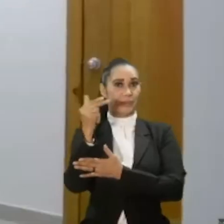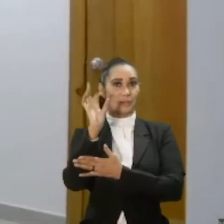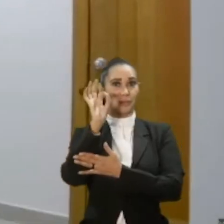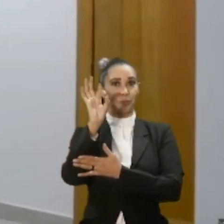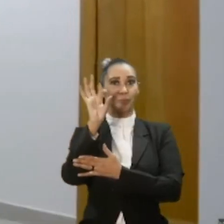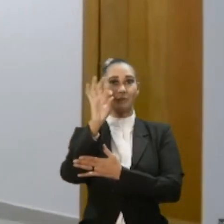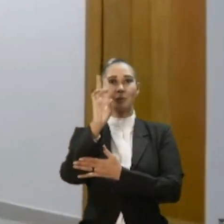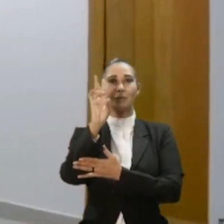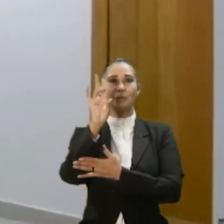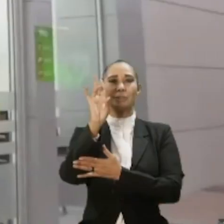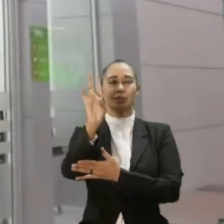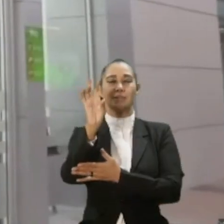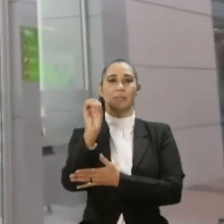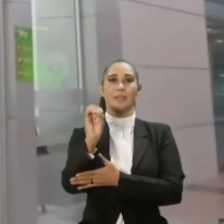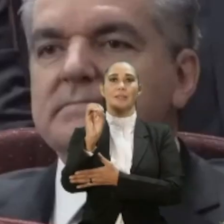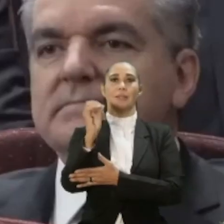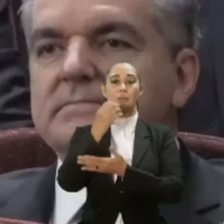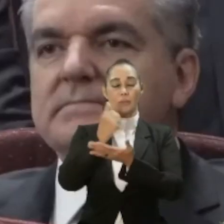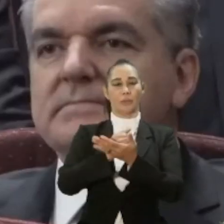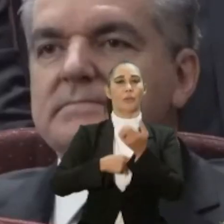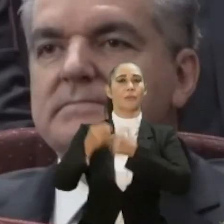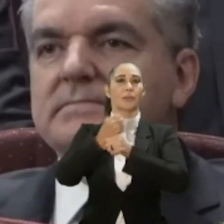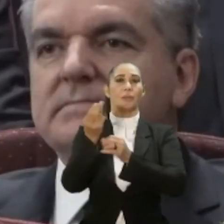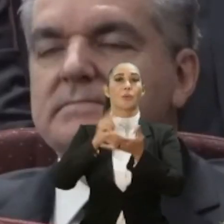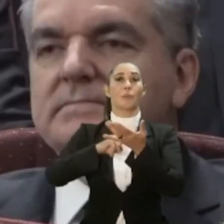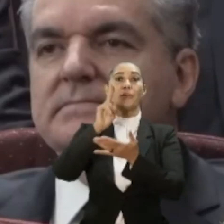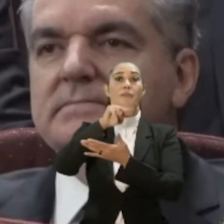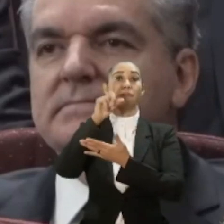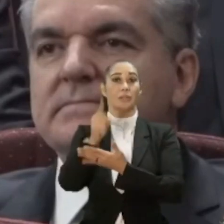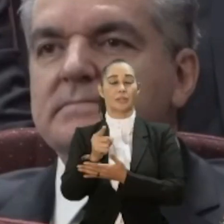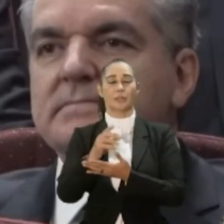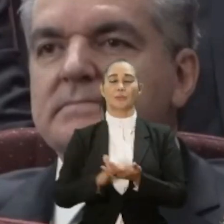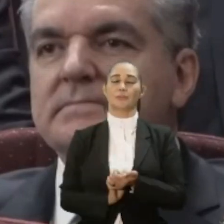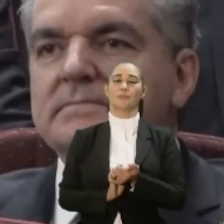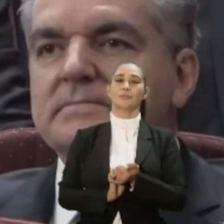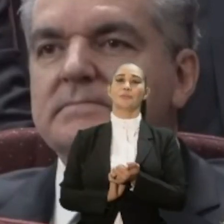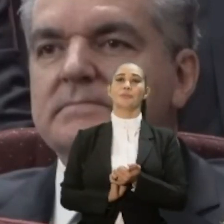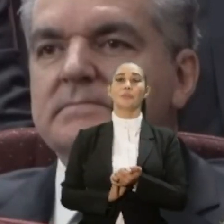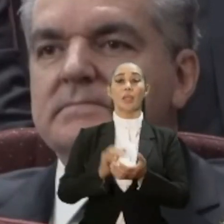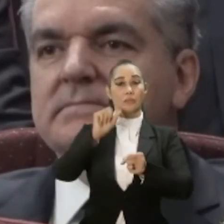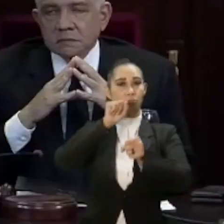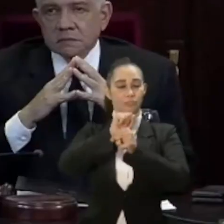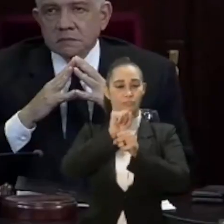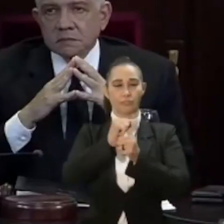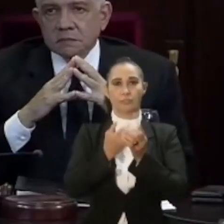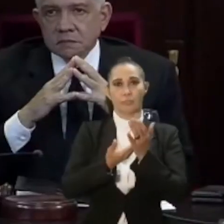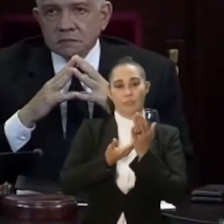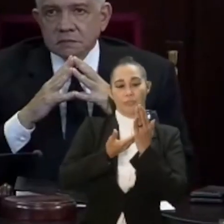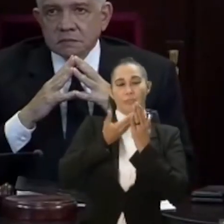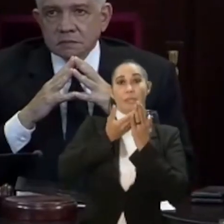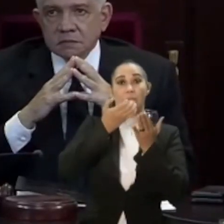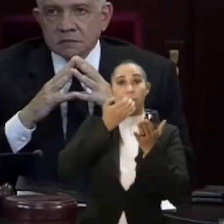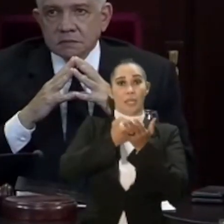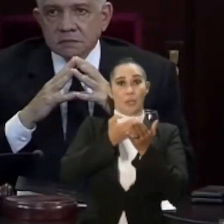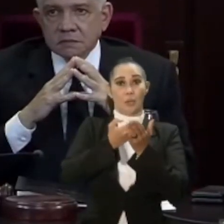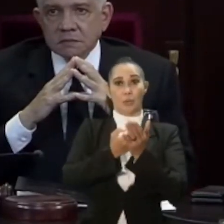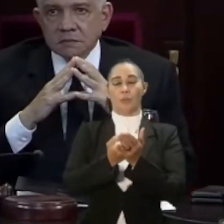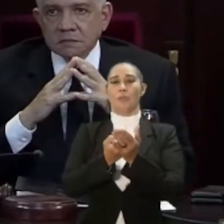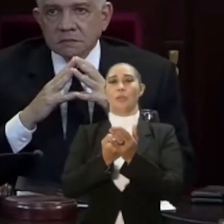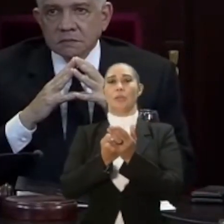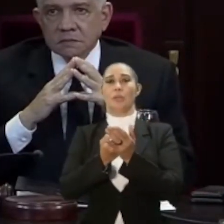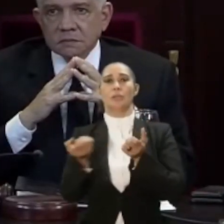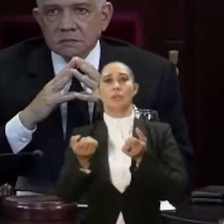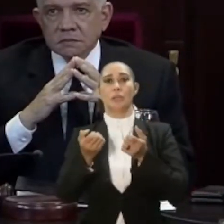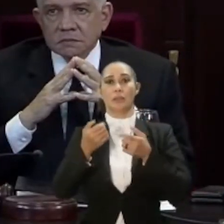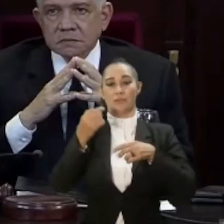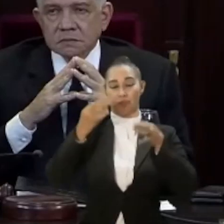13.7% lo recaudado en el 2021. Y gracias a la evolución de la actividad económica, la lucha contra la evasión y el